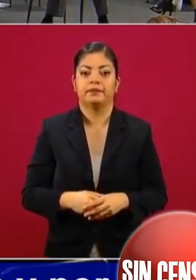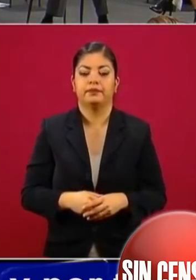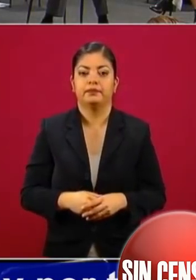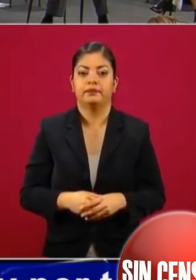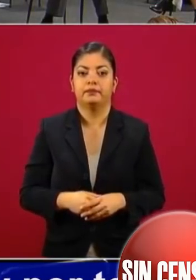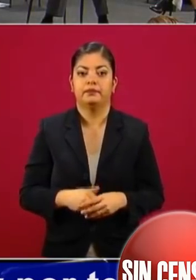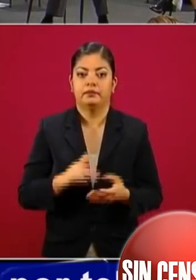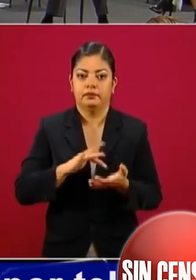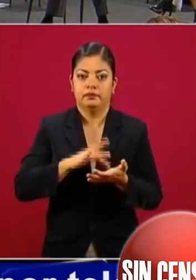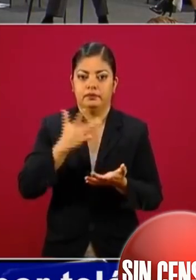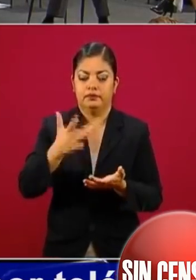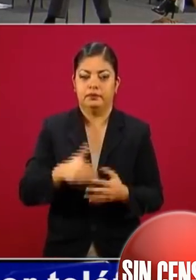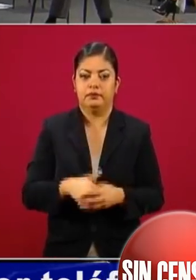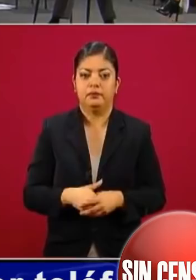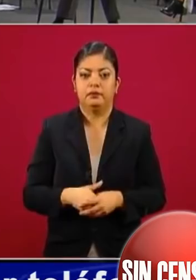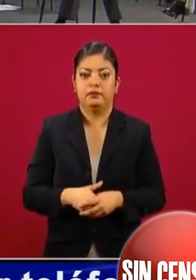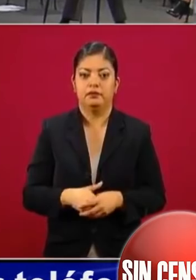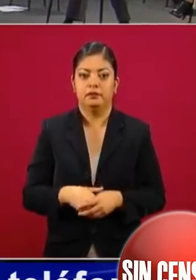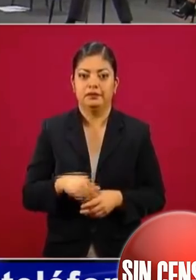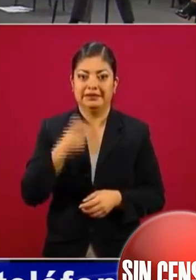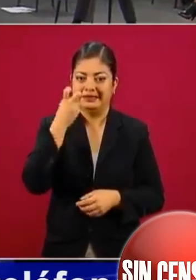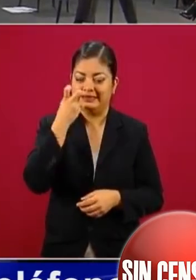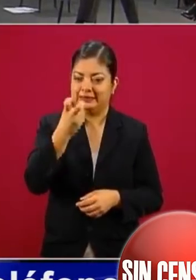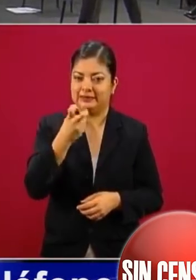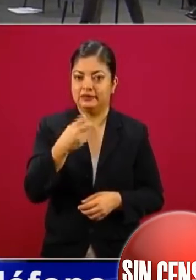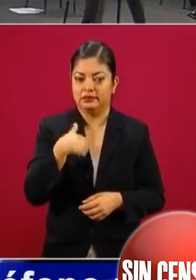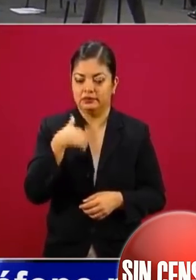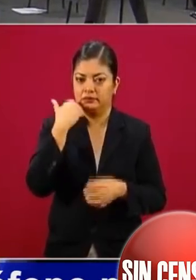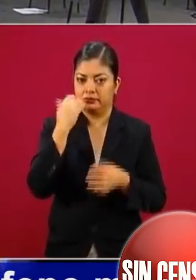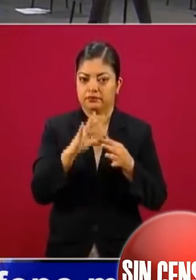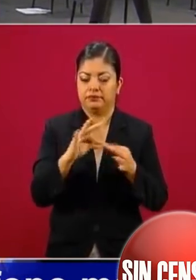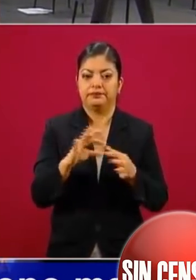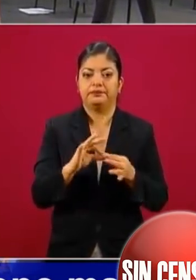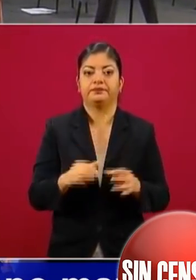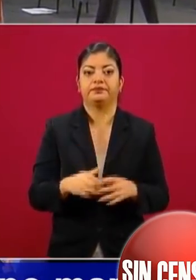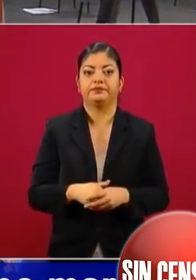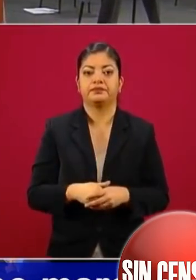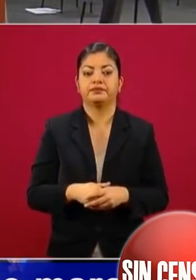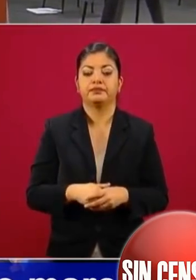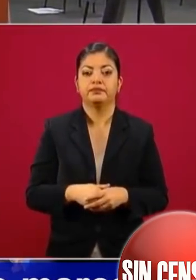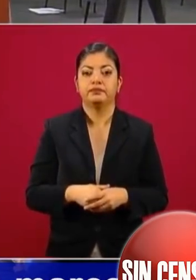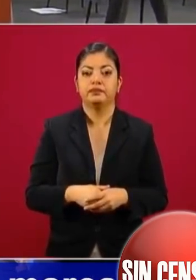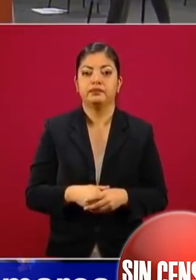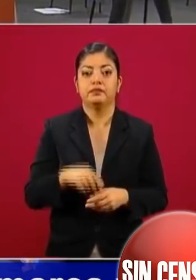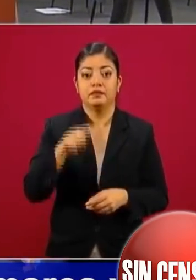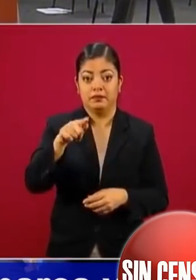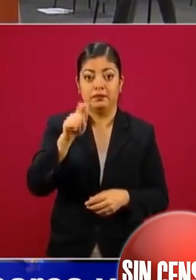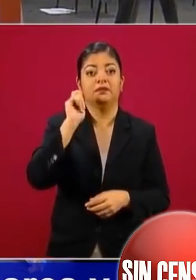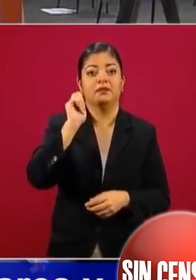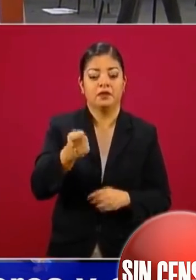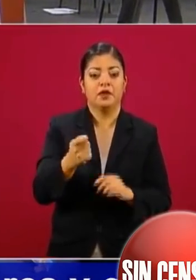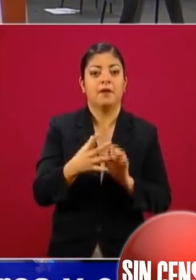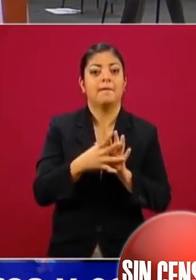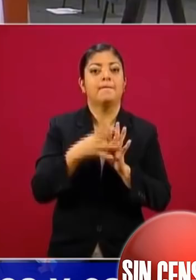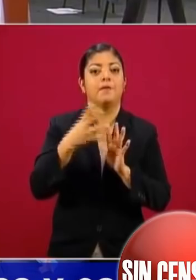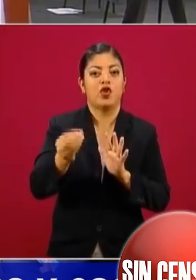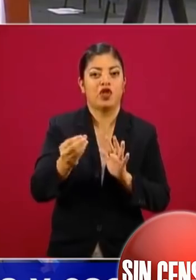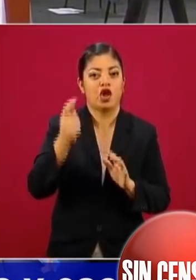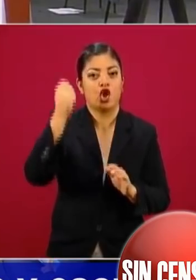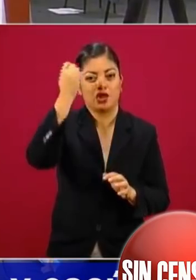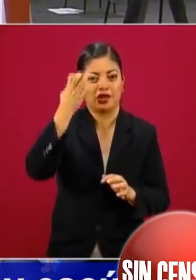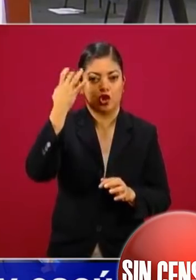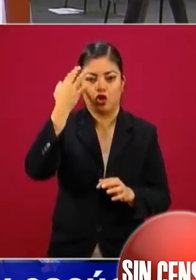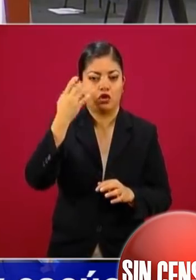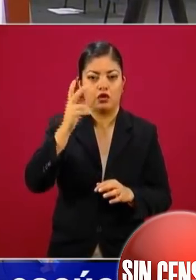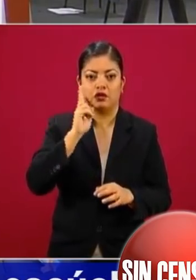Exacto, muchas gracias. Exactamente esta. Esto ya no es el modelo teórico. Hay una